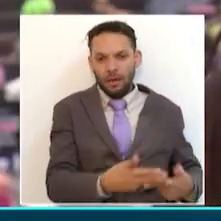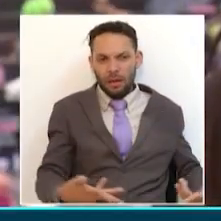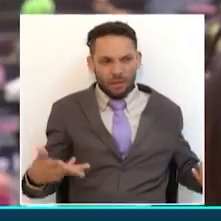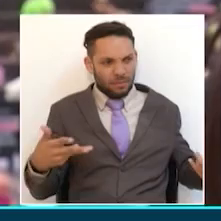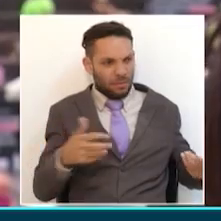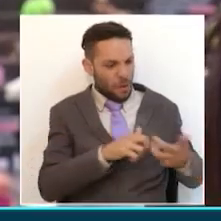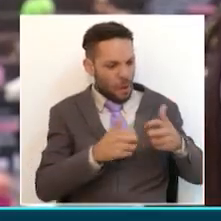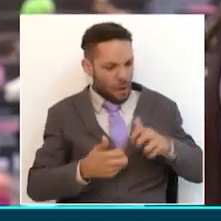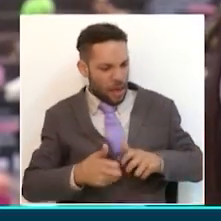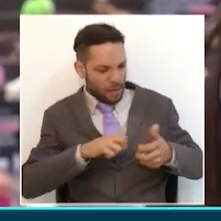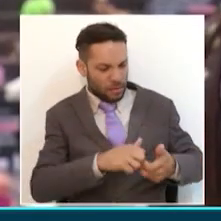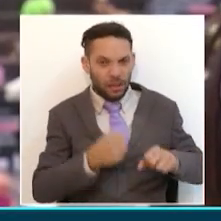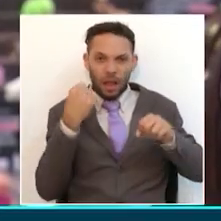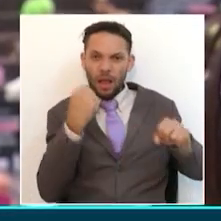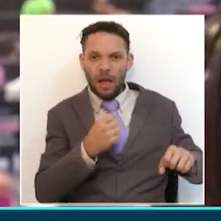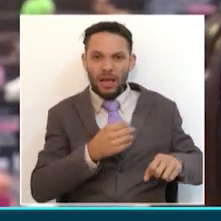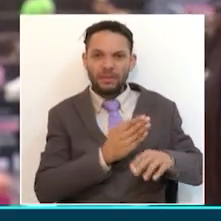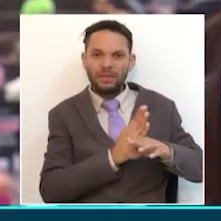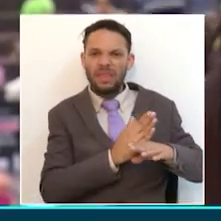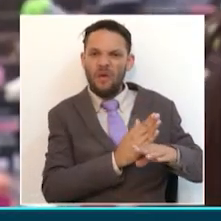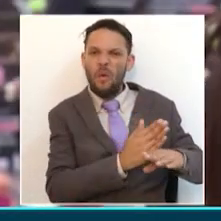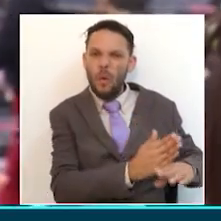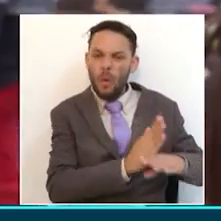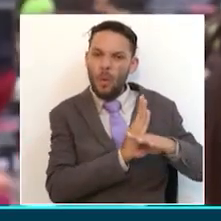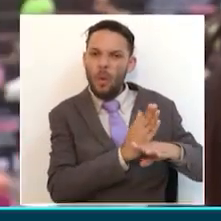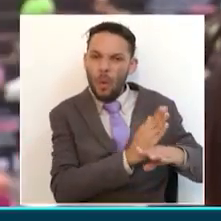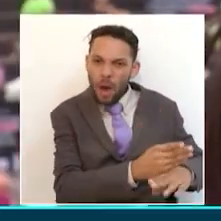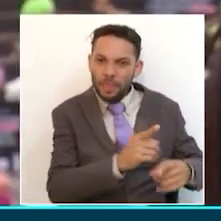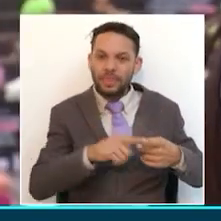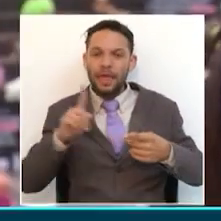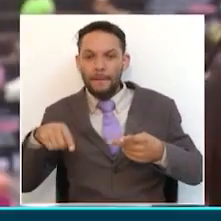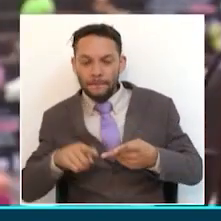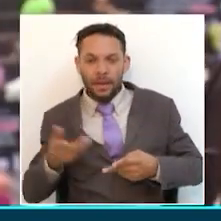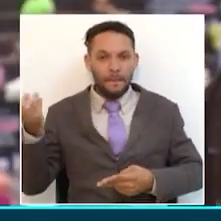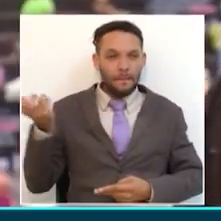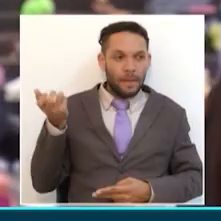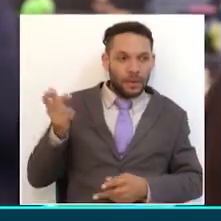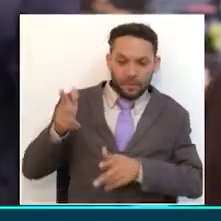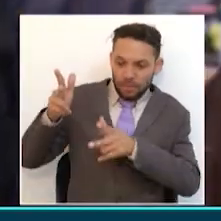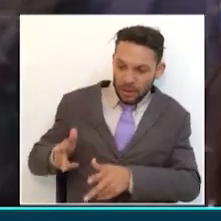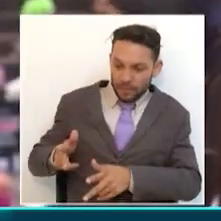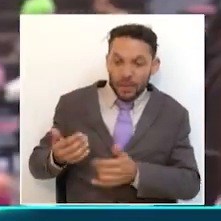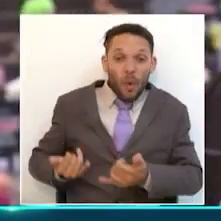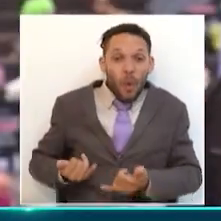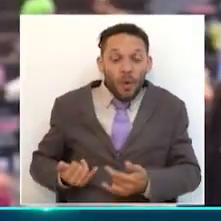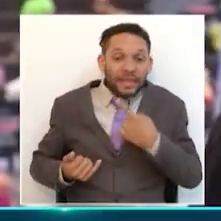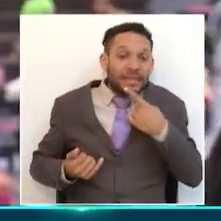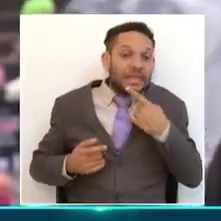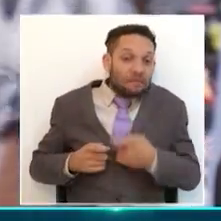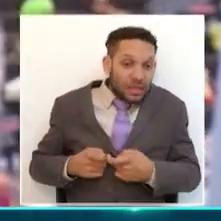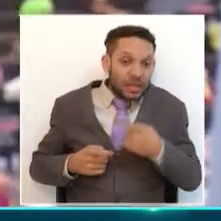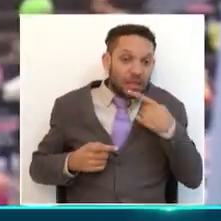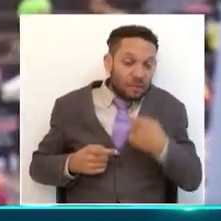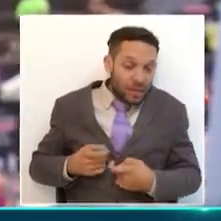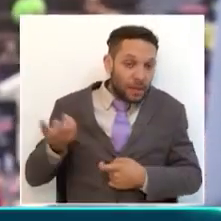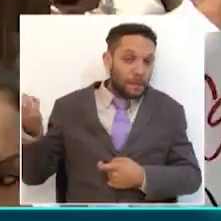me parece una cosa terrible. También por los pensionados, porque si ahora es difícil pensionarse a una persona, pues